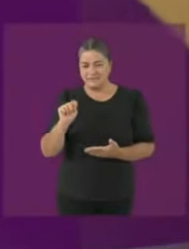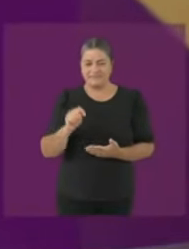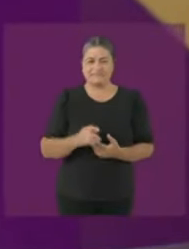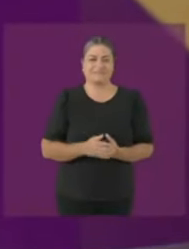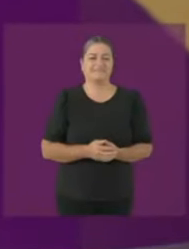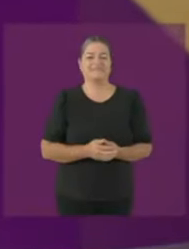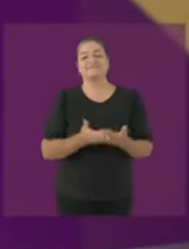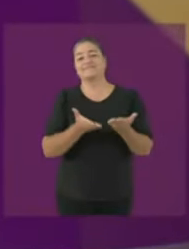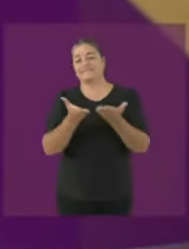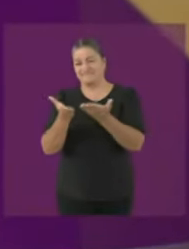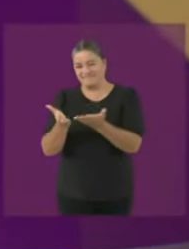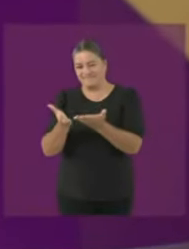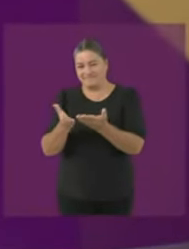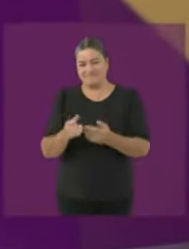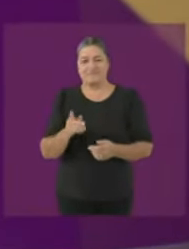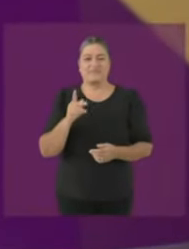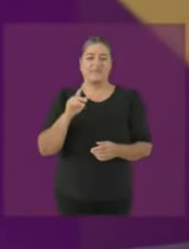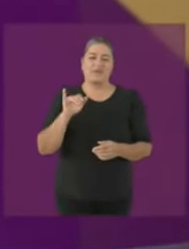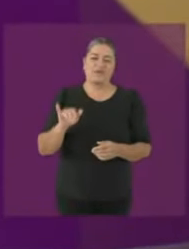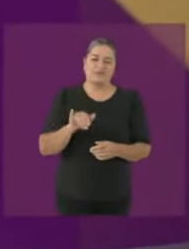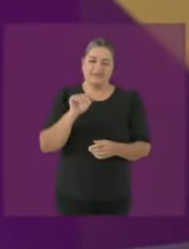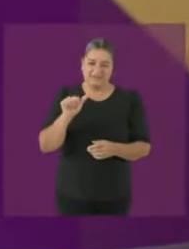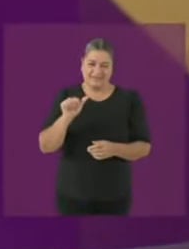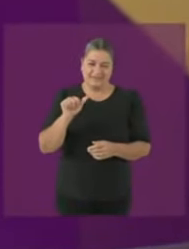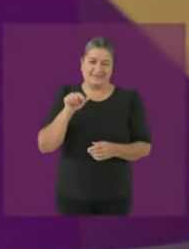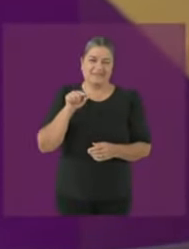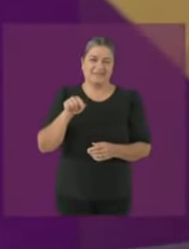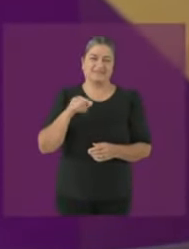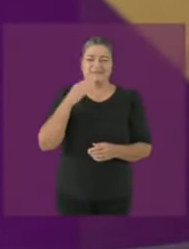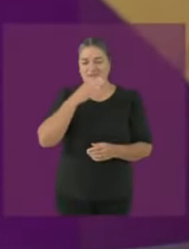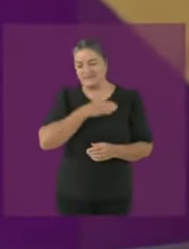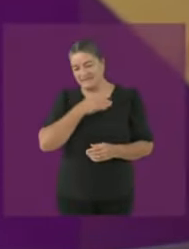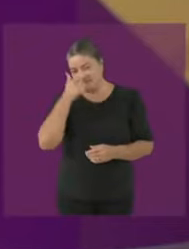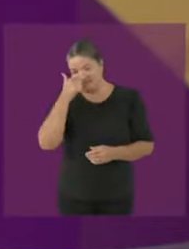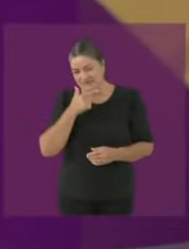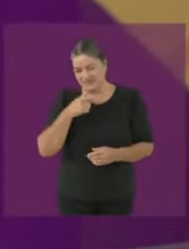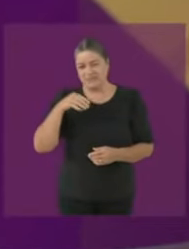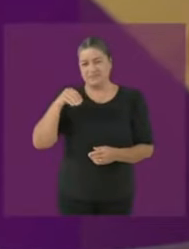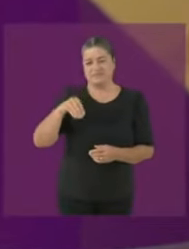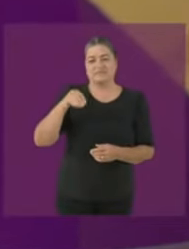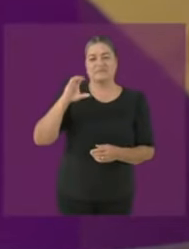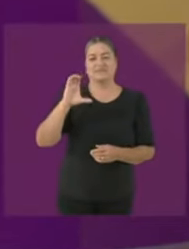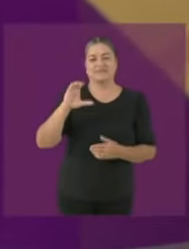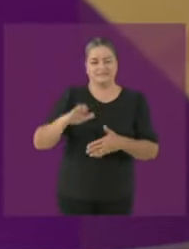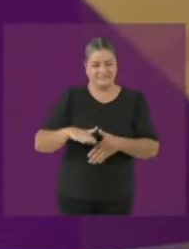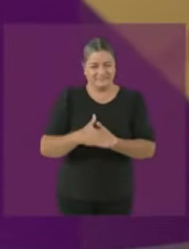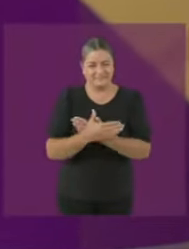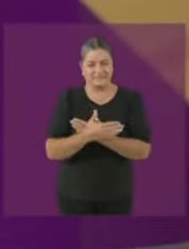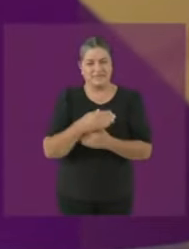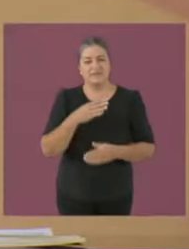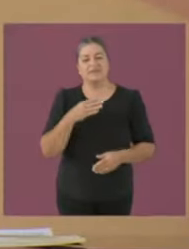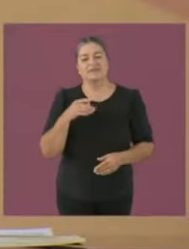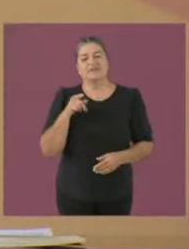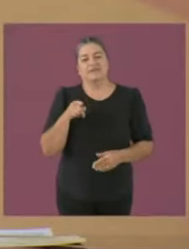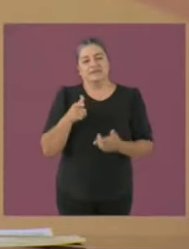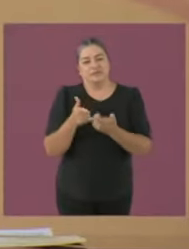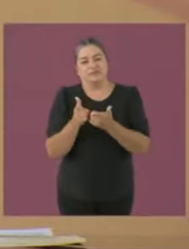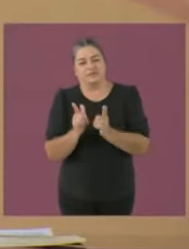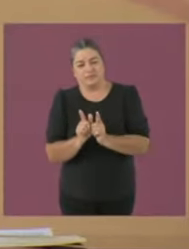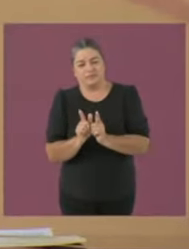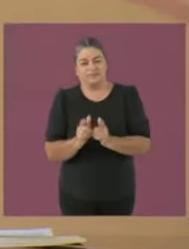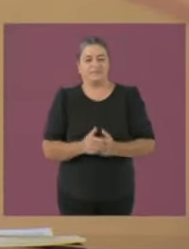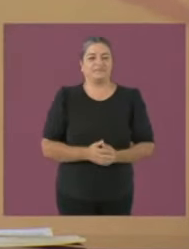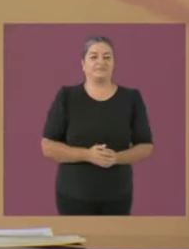de Movimiento Ciudadano. Candidato Maynes, buenas noches. Buenas noches. Muchas gracias. Gusto en saludarles. Xóchitl Gálvez, candidata